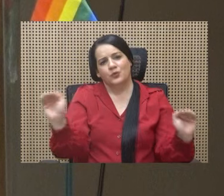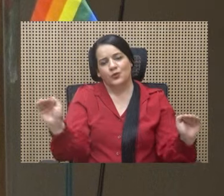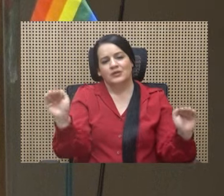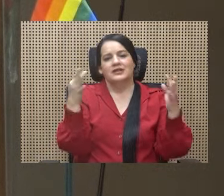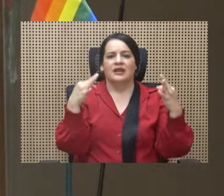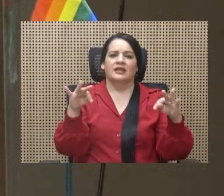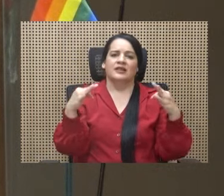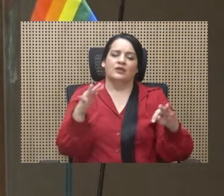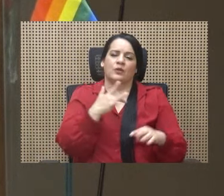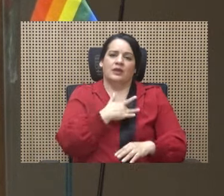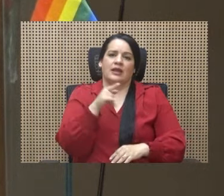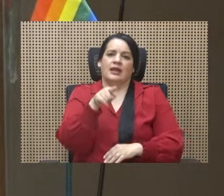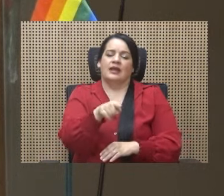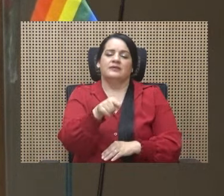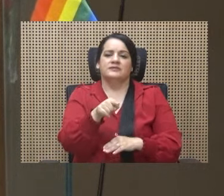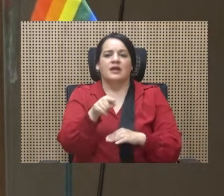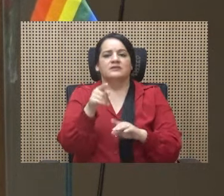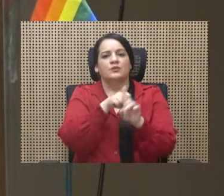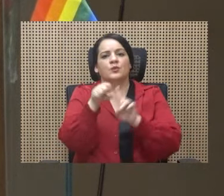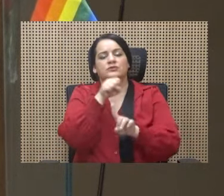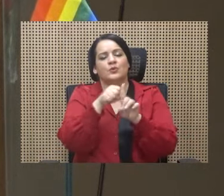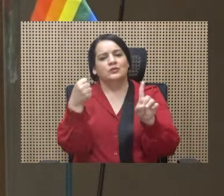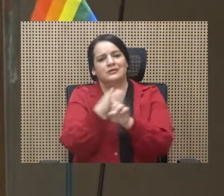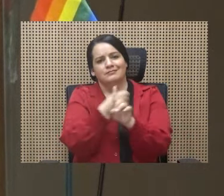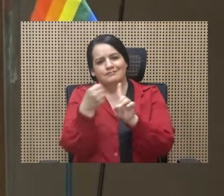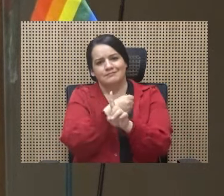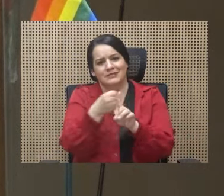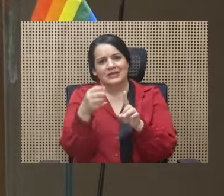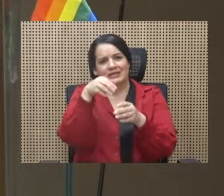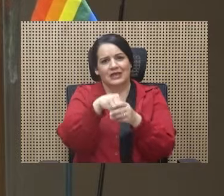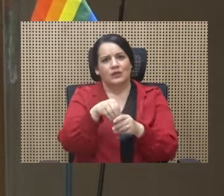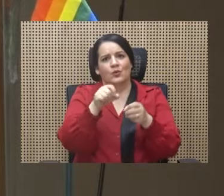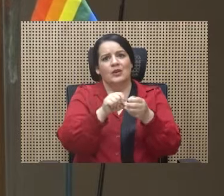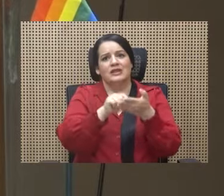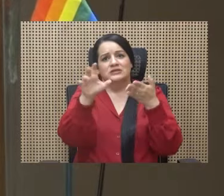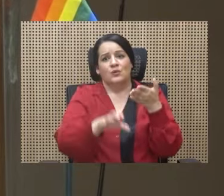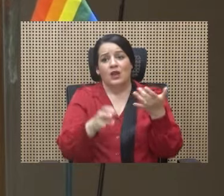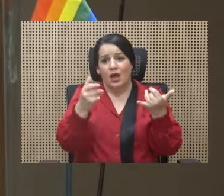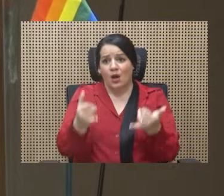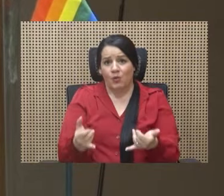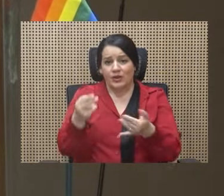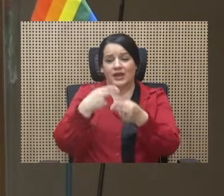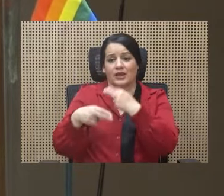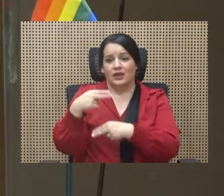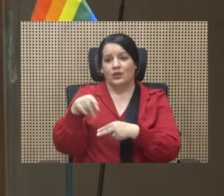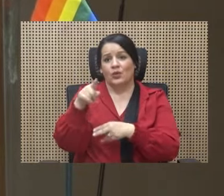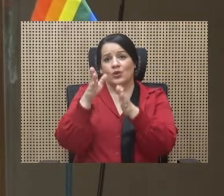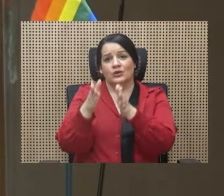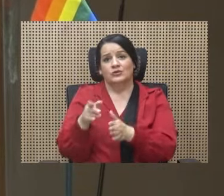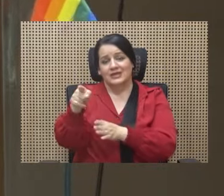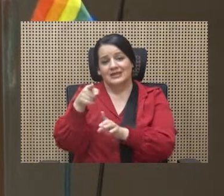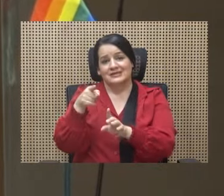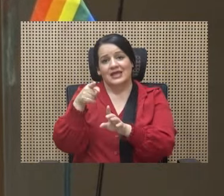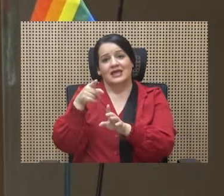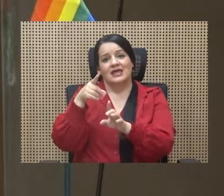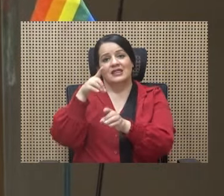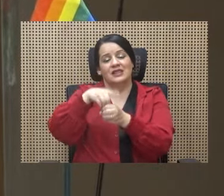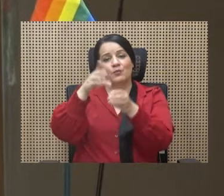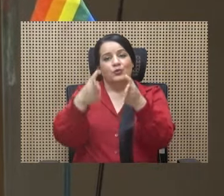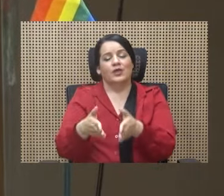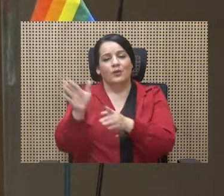dedo el frenteamplista Antonio Ortega se refirió al protocolo del bullying y consultó si estos protocolos y programas de